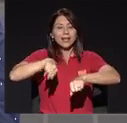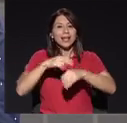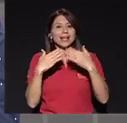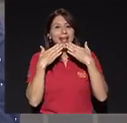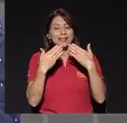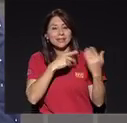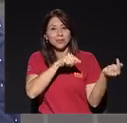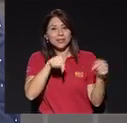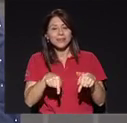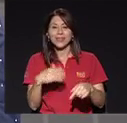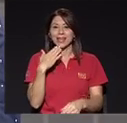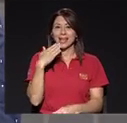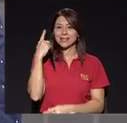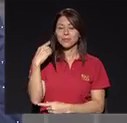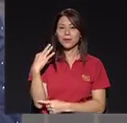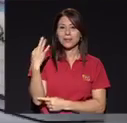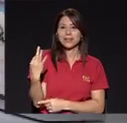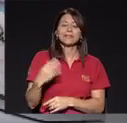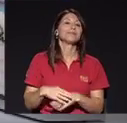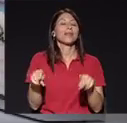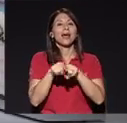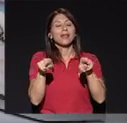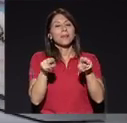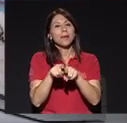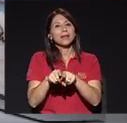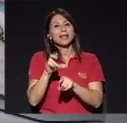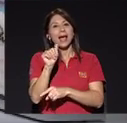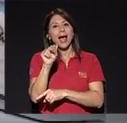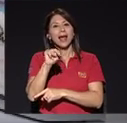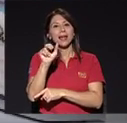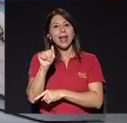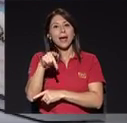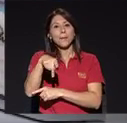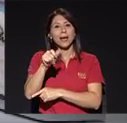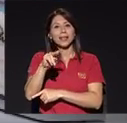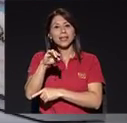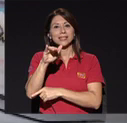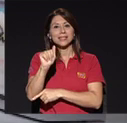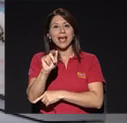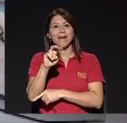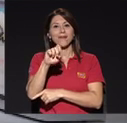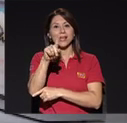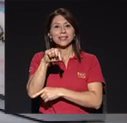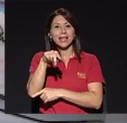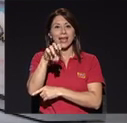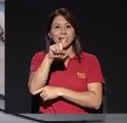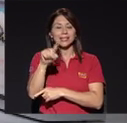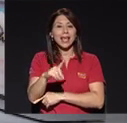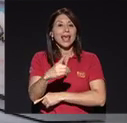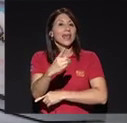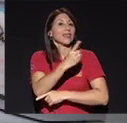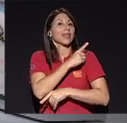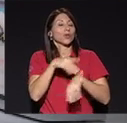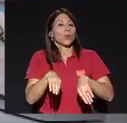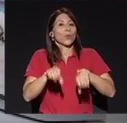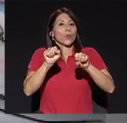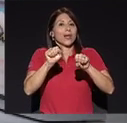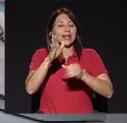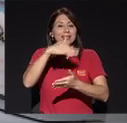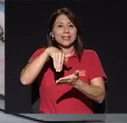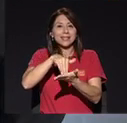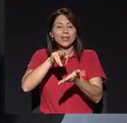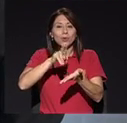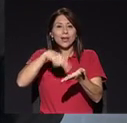estar con nosotros. Muchas gracias por la invitación. Además, nos acompaña Ana Patricia Vázquez Chávez, quien es la directora ejecutiva del Centro Nacional